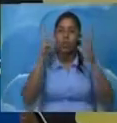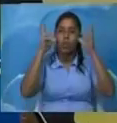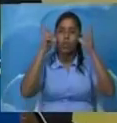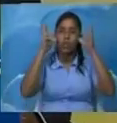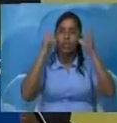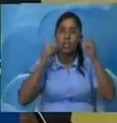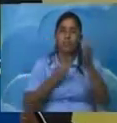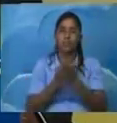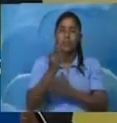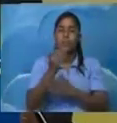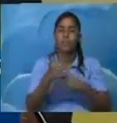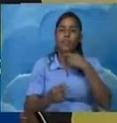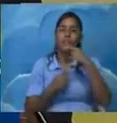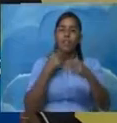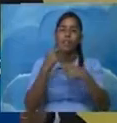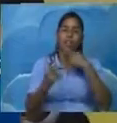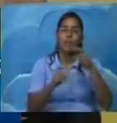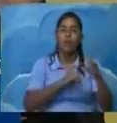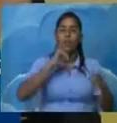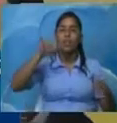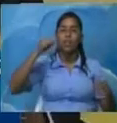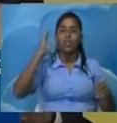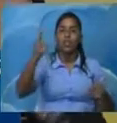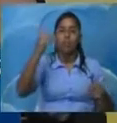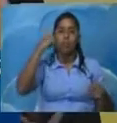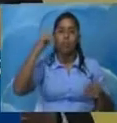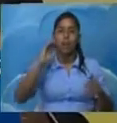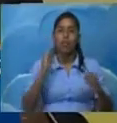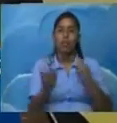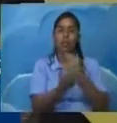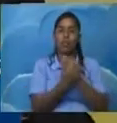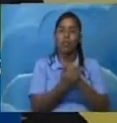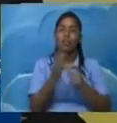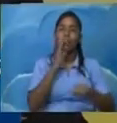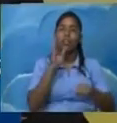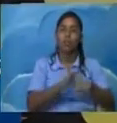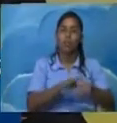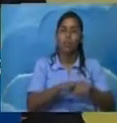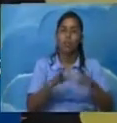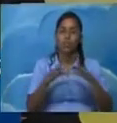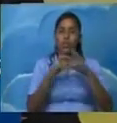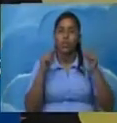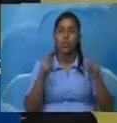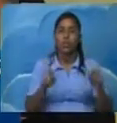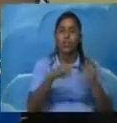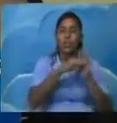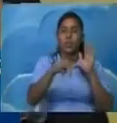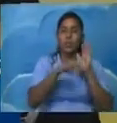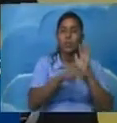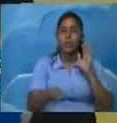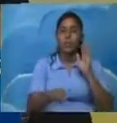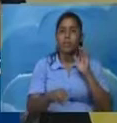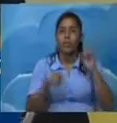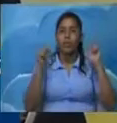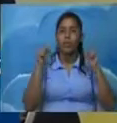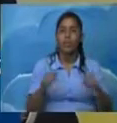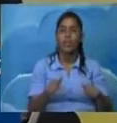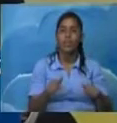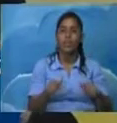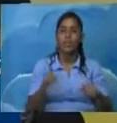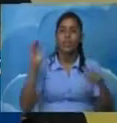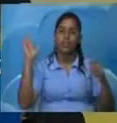fielmente la voz de Jehová tu Dios para guardar y cumplir todos estos mandamientos. Allí